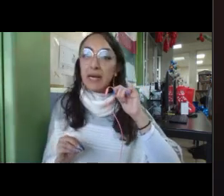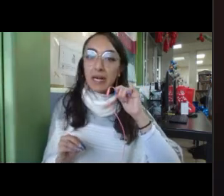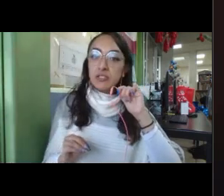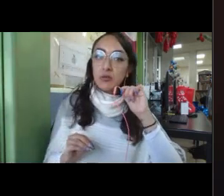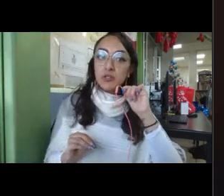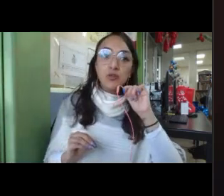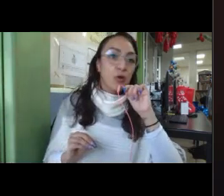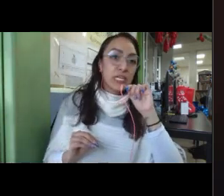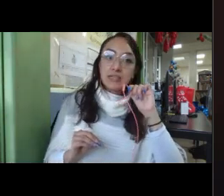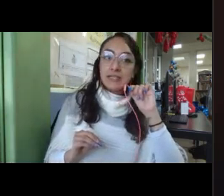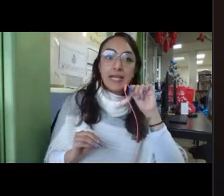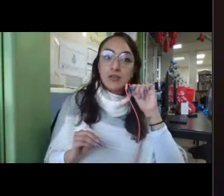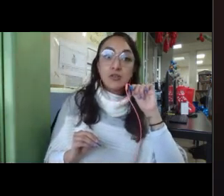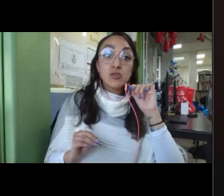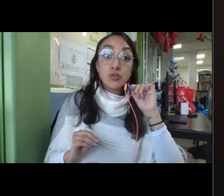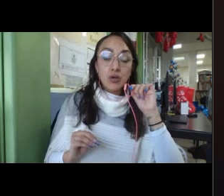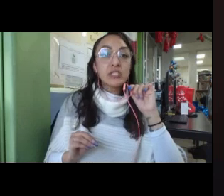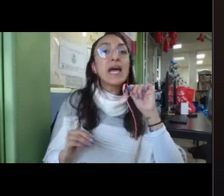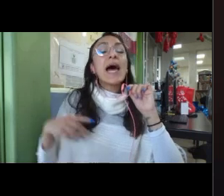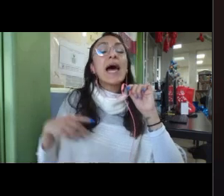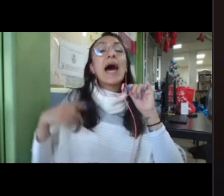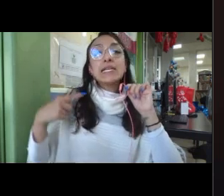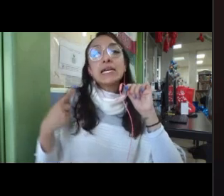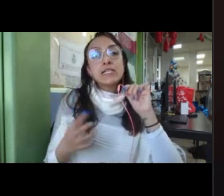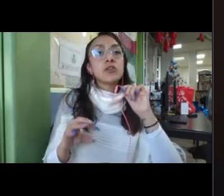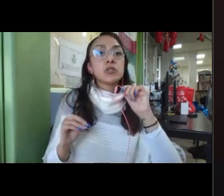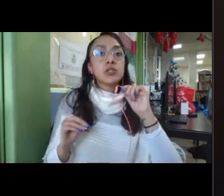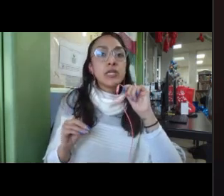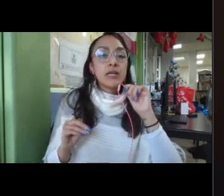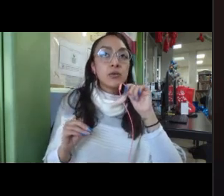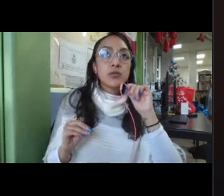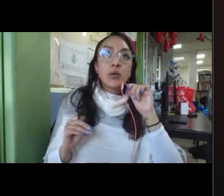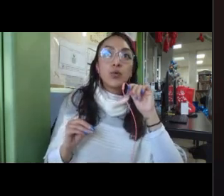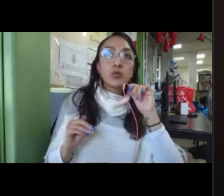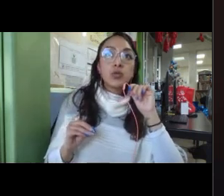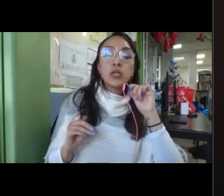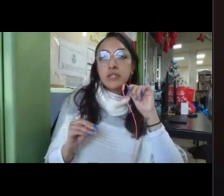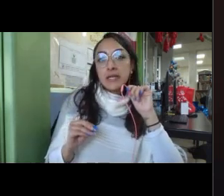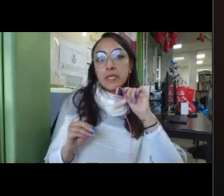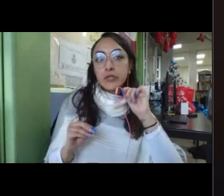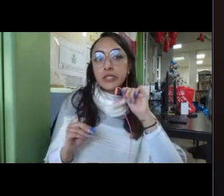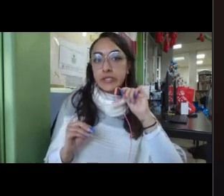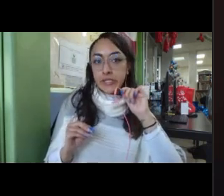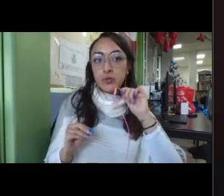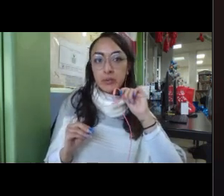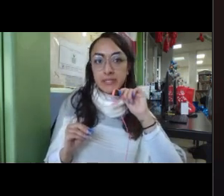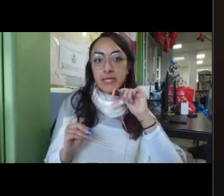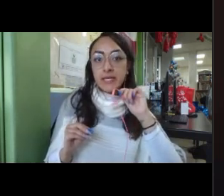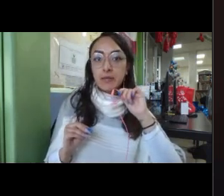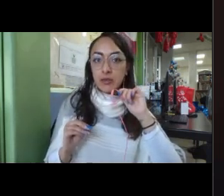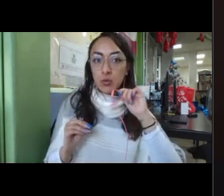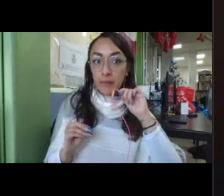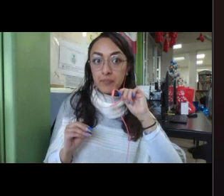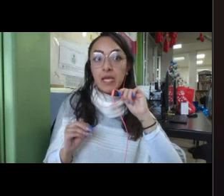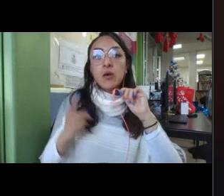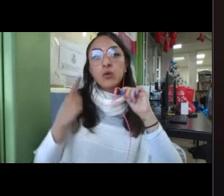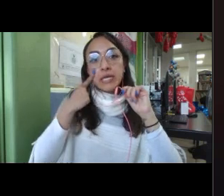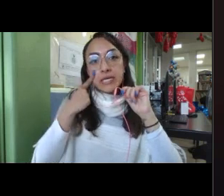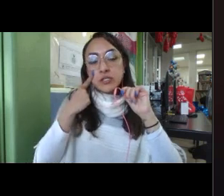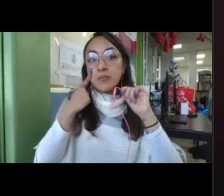ventaja para los alumnos oyentes que no son sordos. Ahí es como si hiciéramos uso de los elementos del diseño universal, del